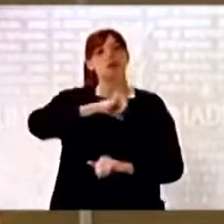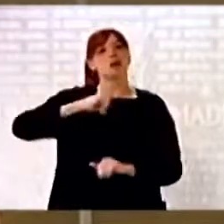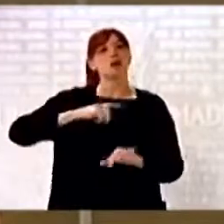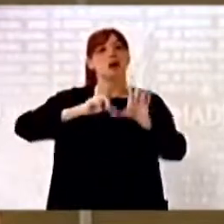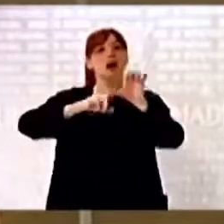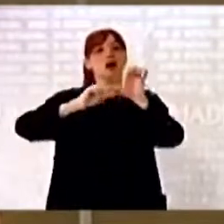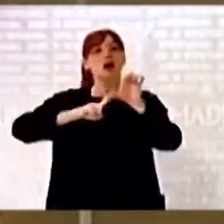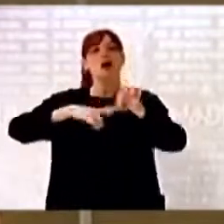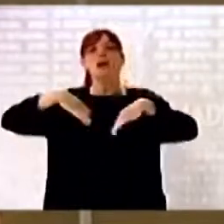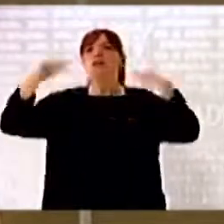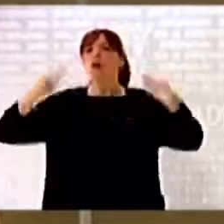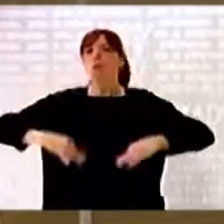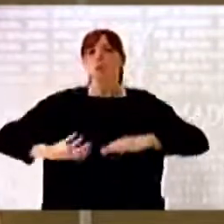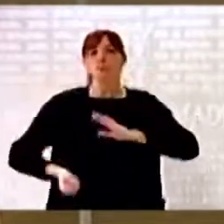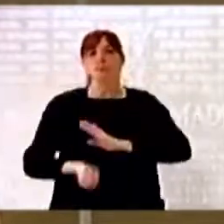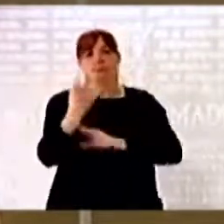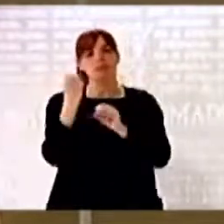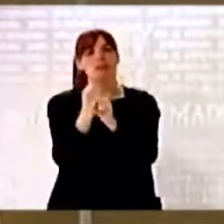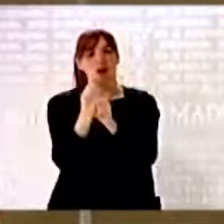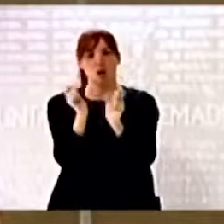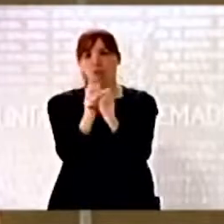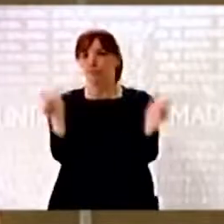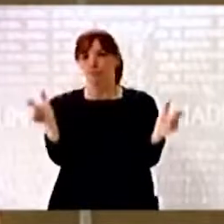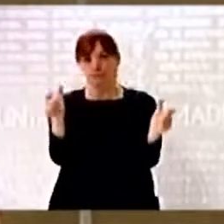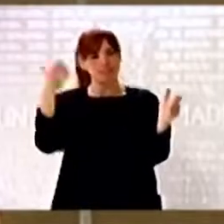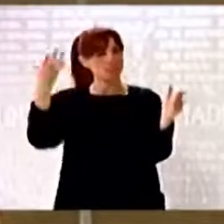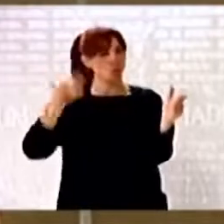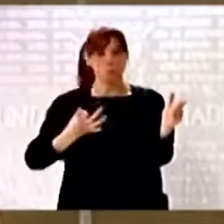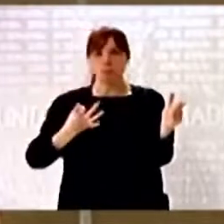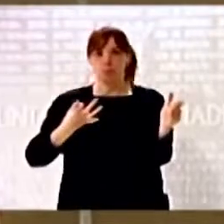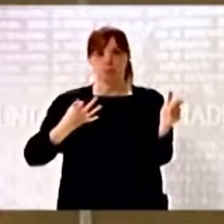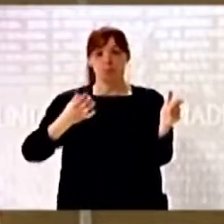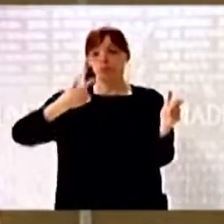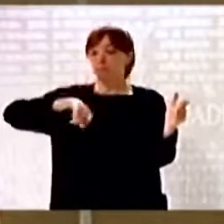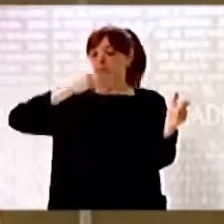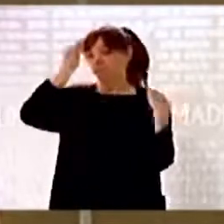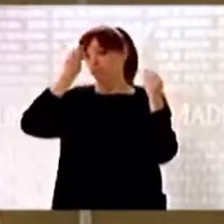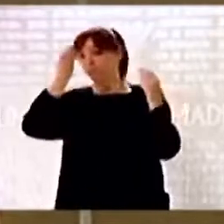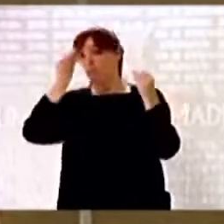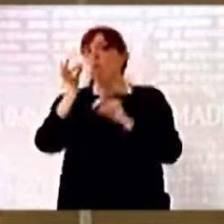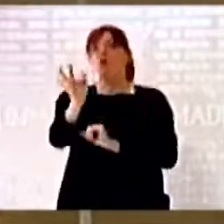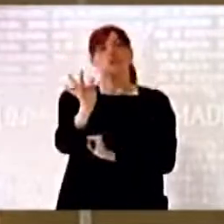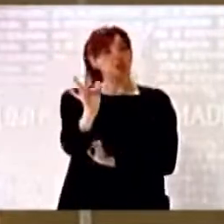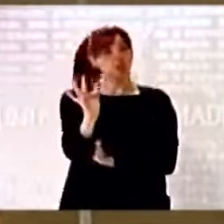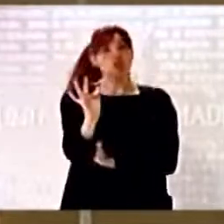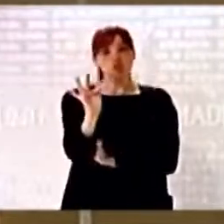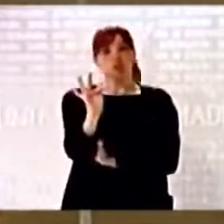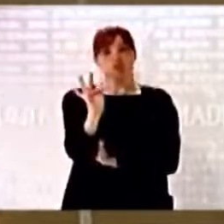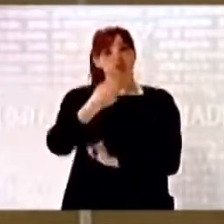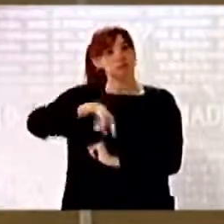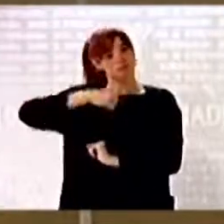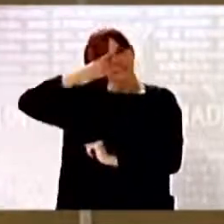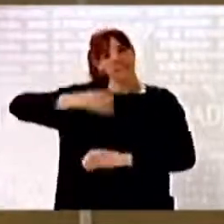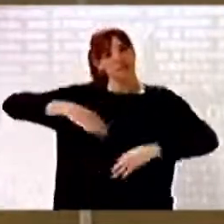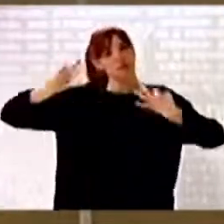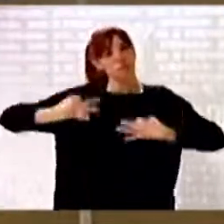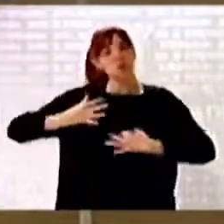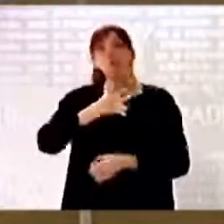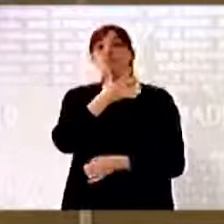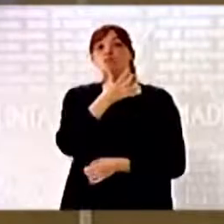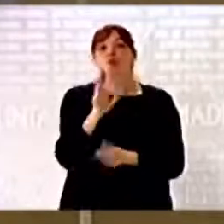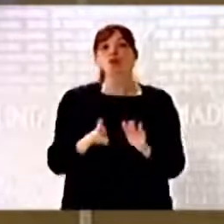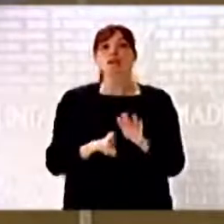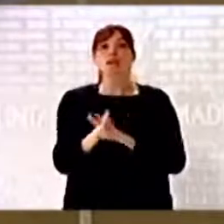de Extremadura va a crear empleo. Somos optimistas y estamos seguros porque